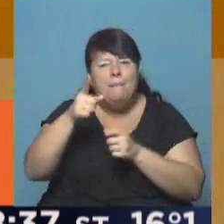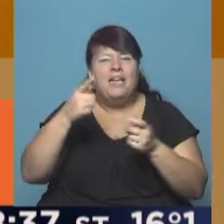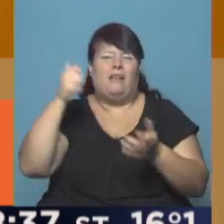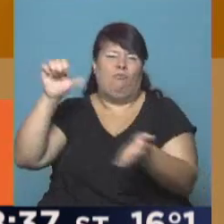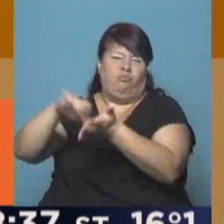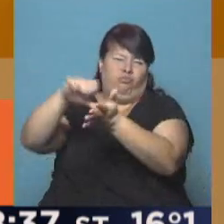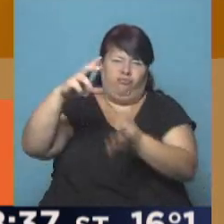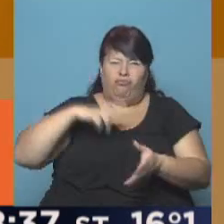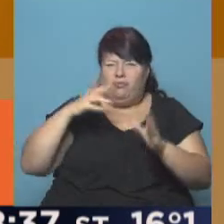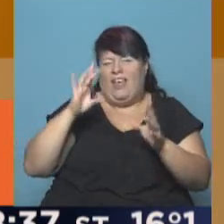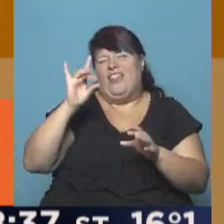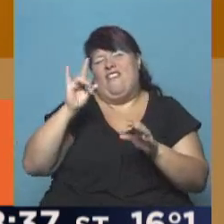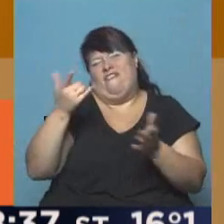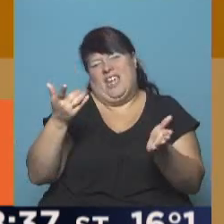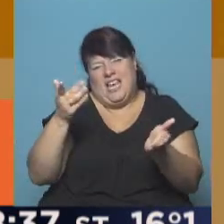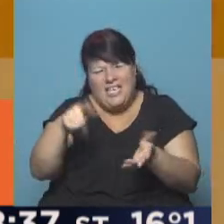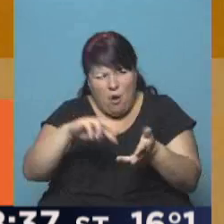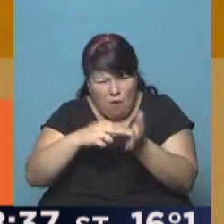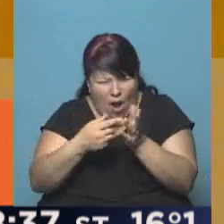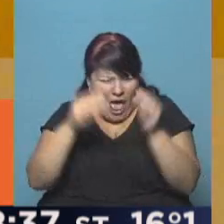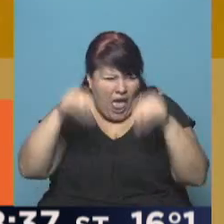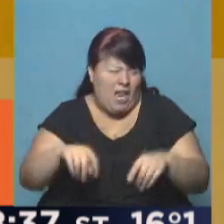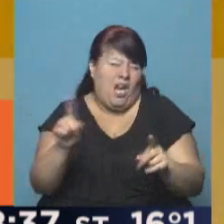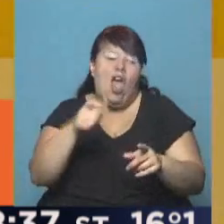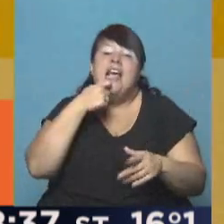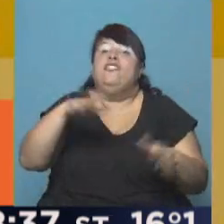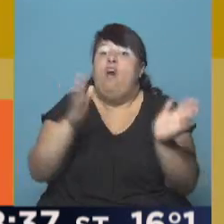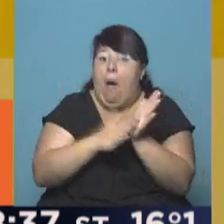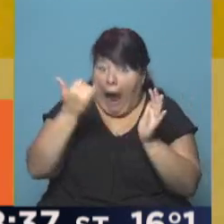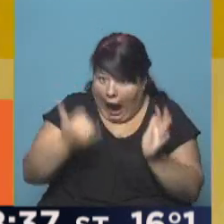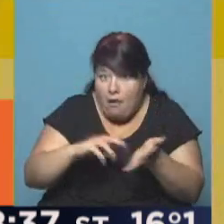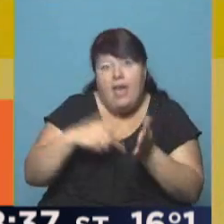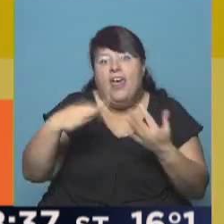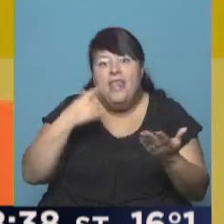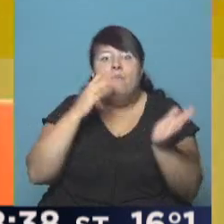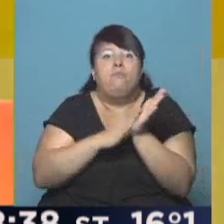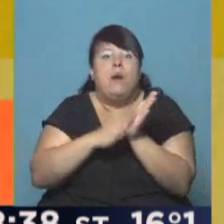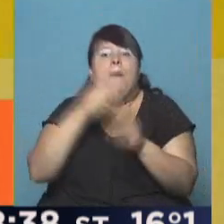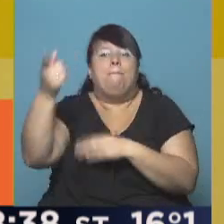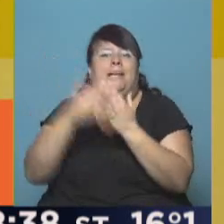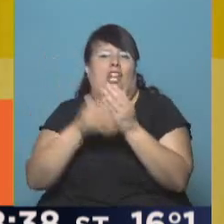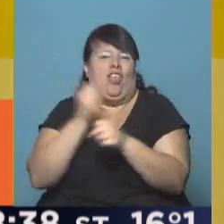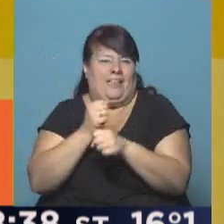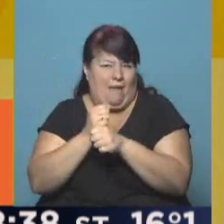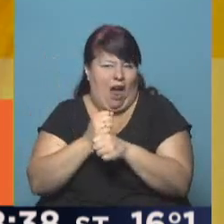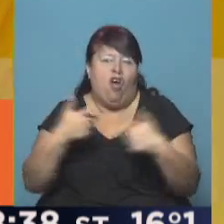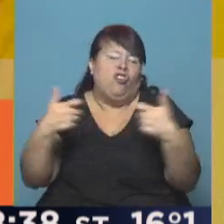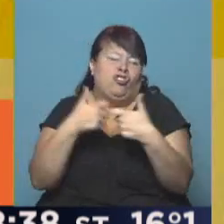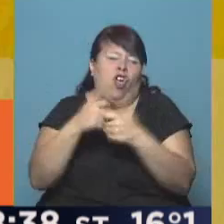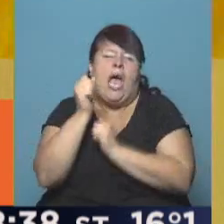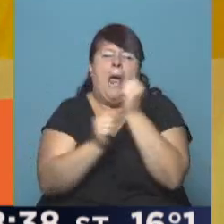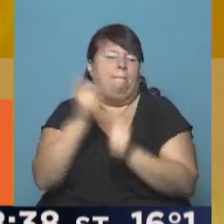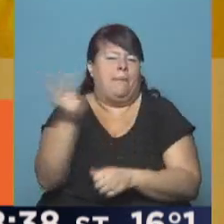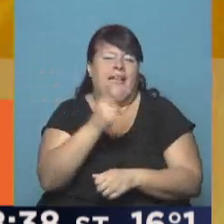multinacional no hay forma de que demuestre que tiene crisis y si lo demostrara tendría que demostrarlo se metió de trabajo en complicidad con la